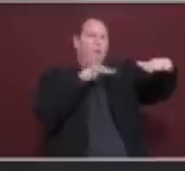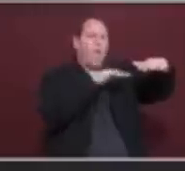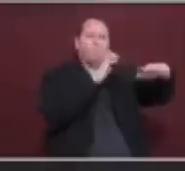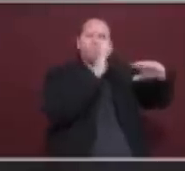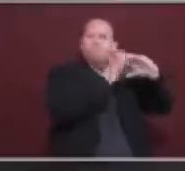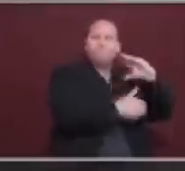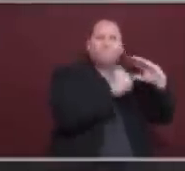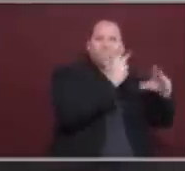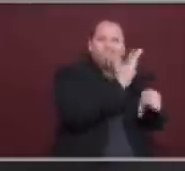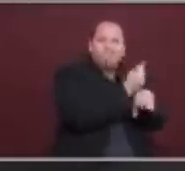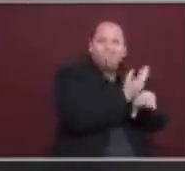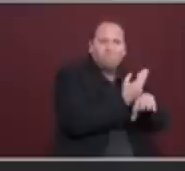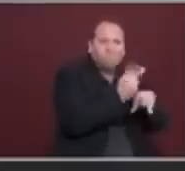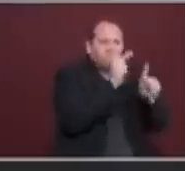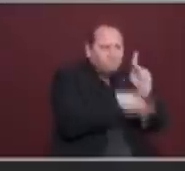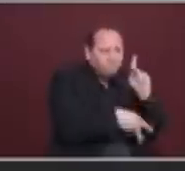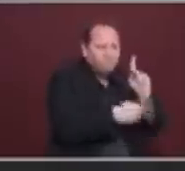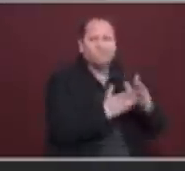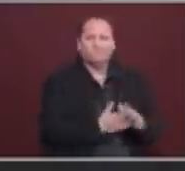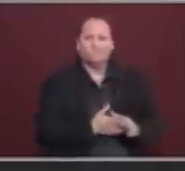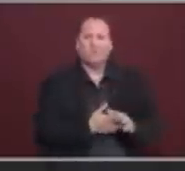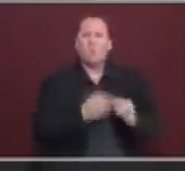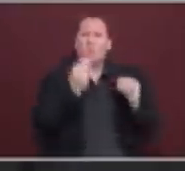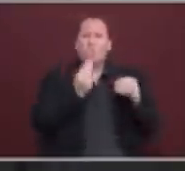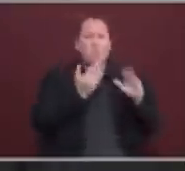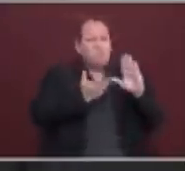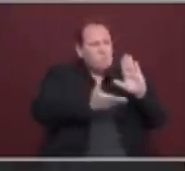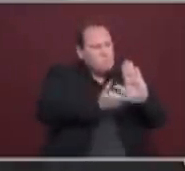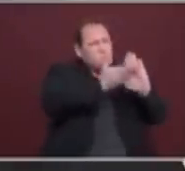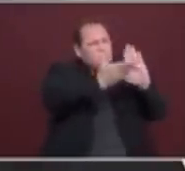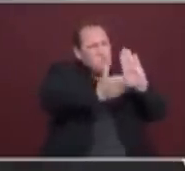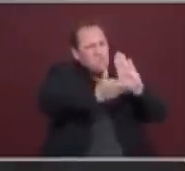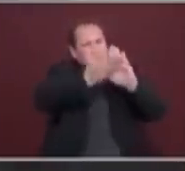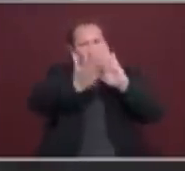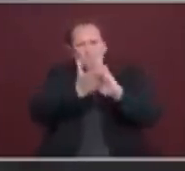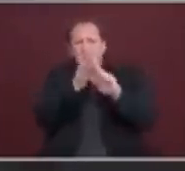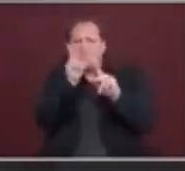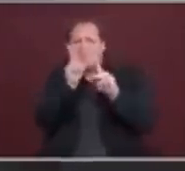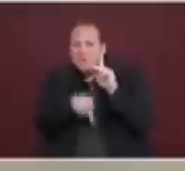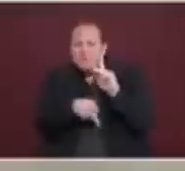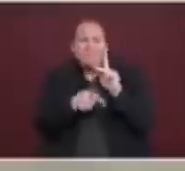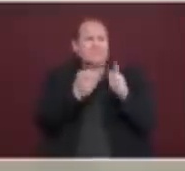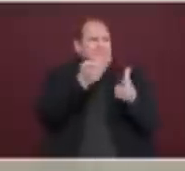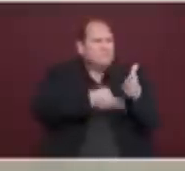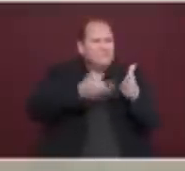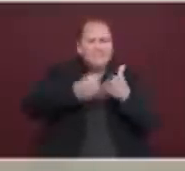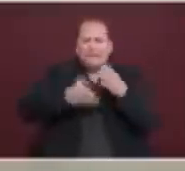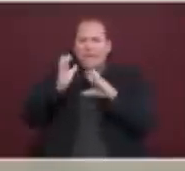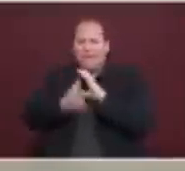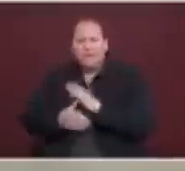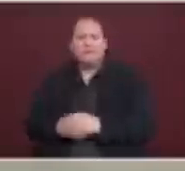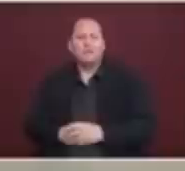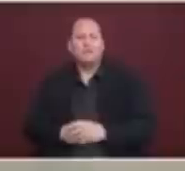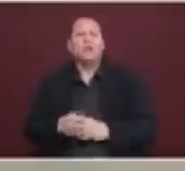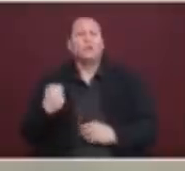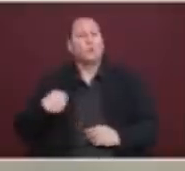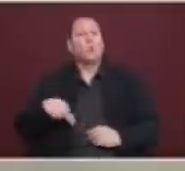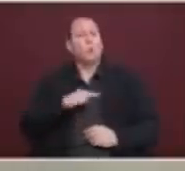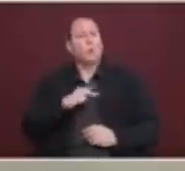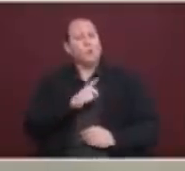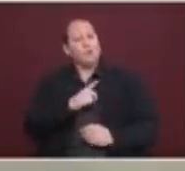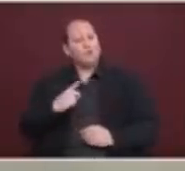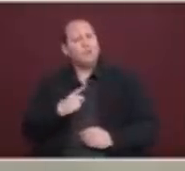que quedaron sin terminarse entonces tenemos que ver